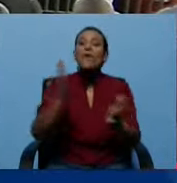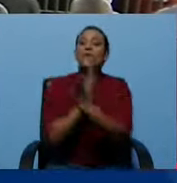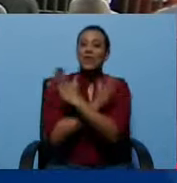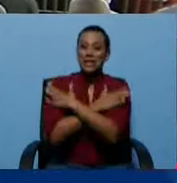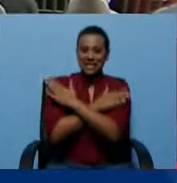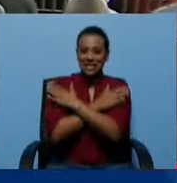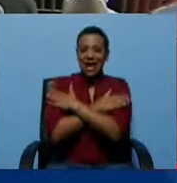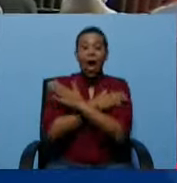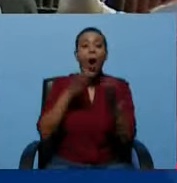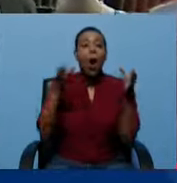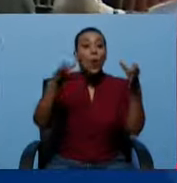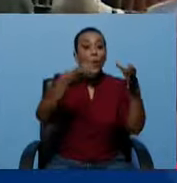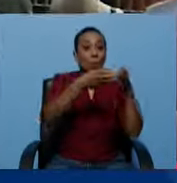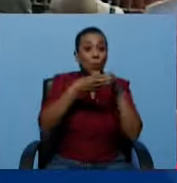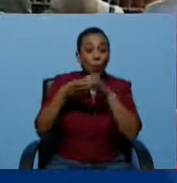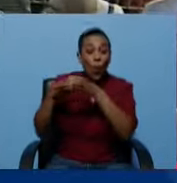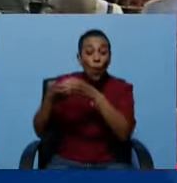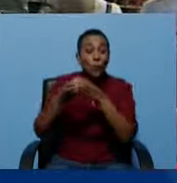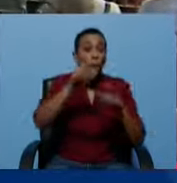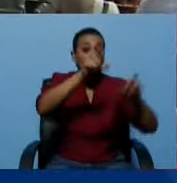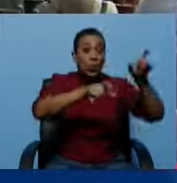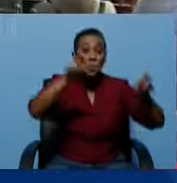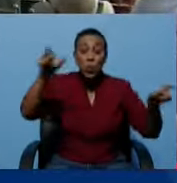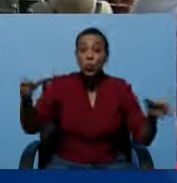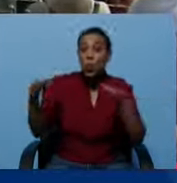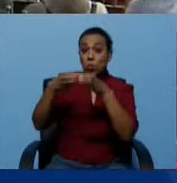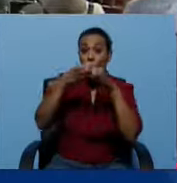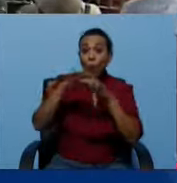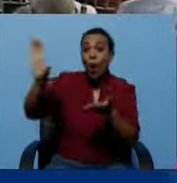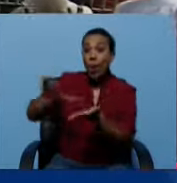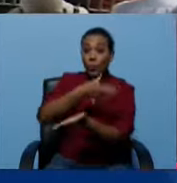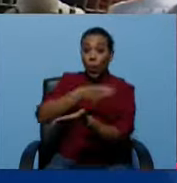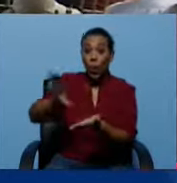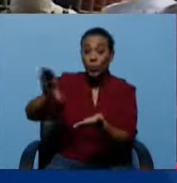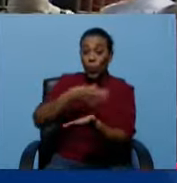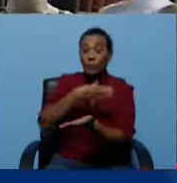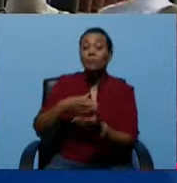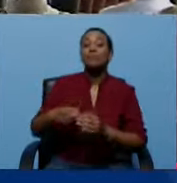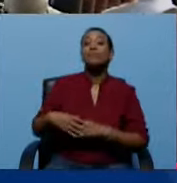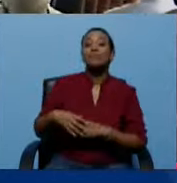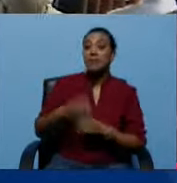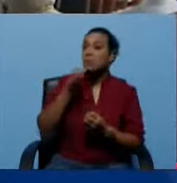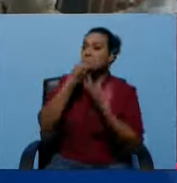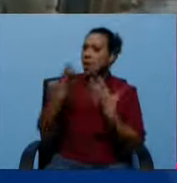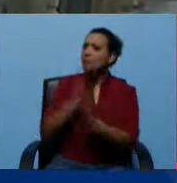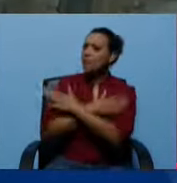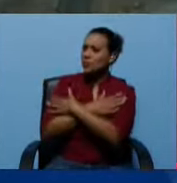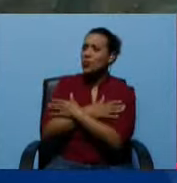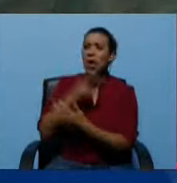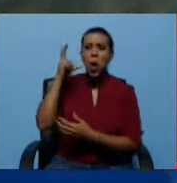Felicidades al ensamble Jason Cardona Ensamble. Suena muy bonito.